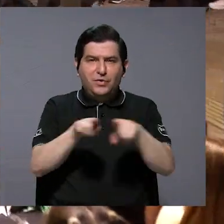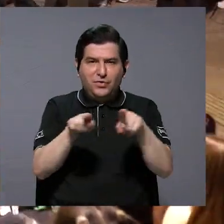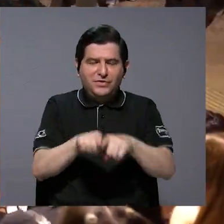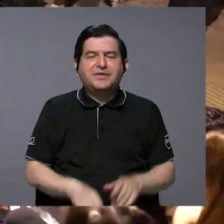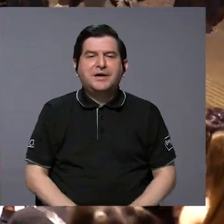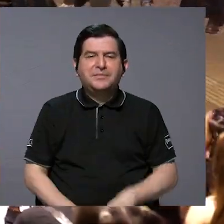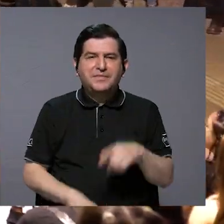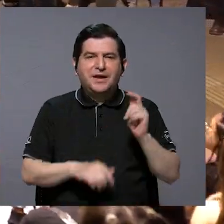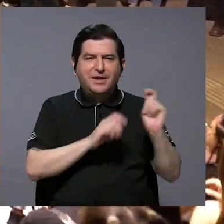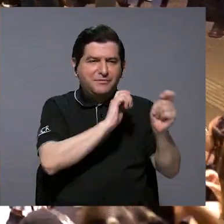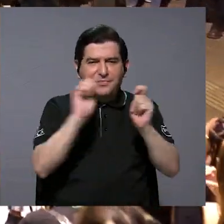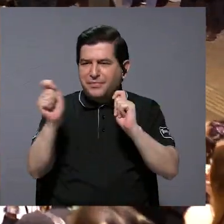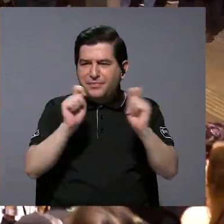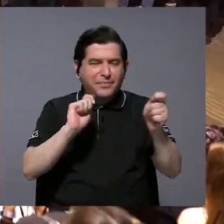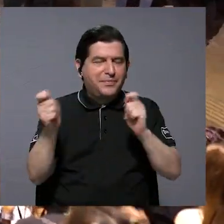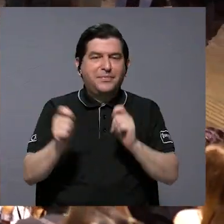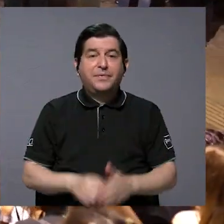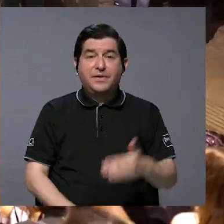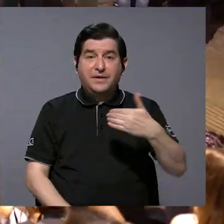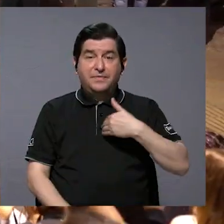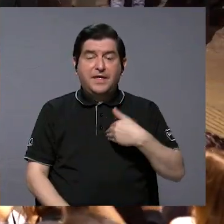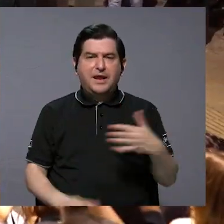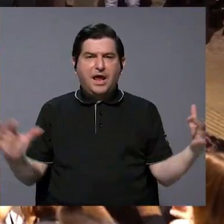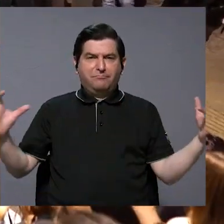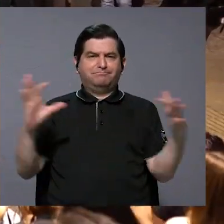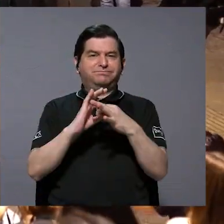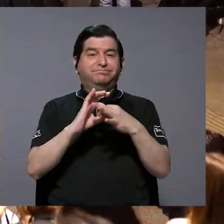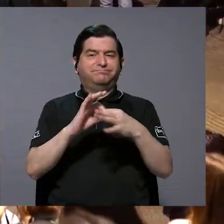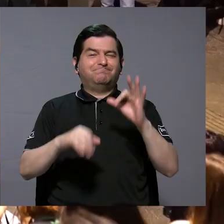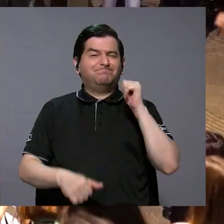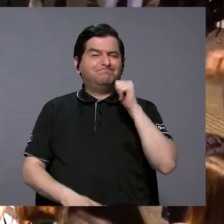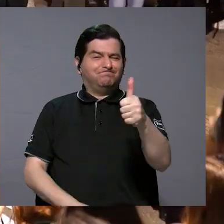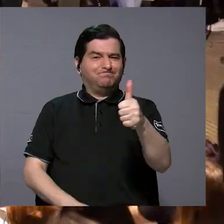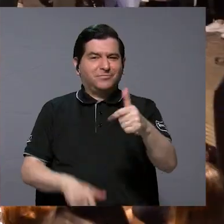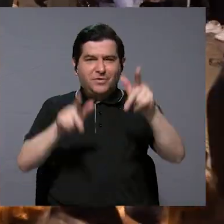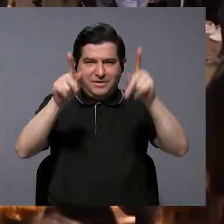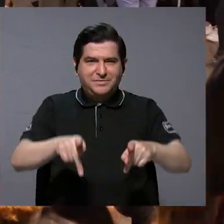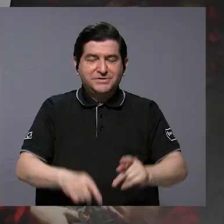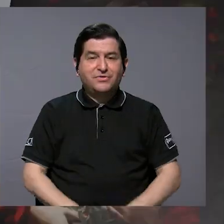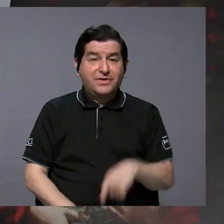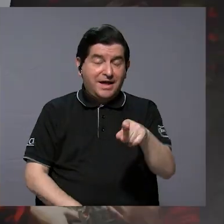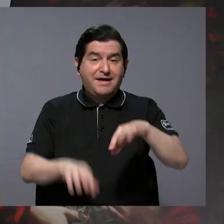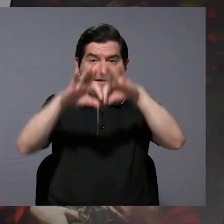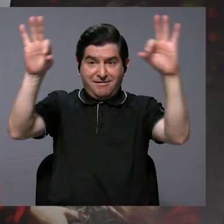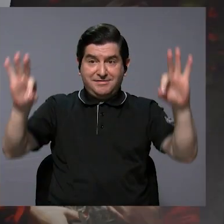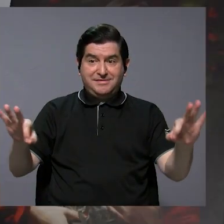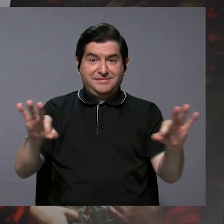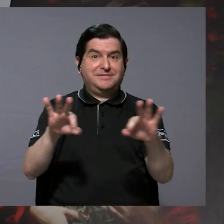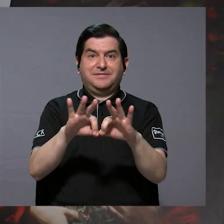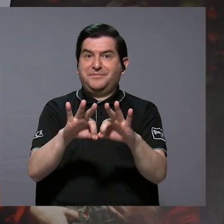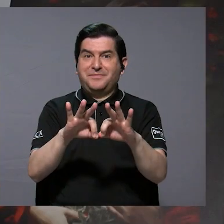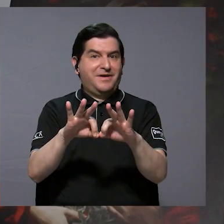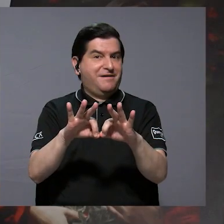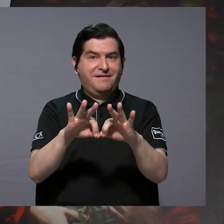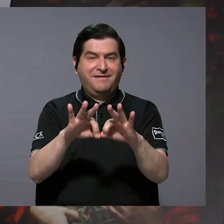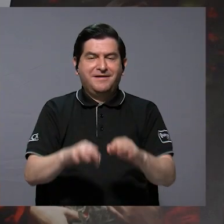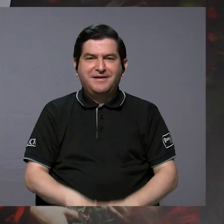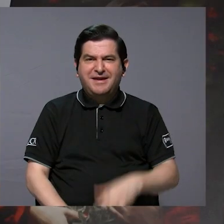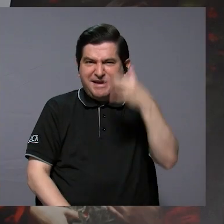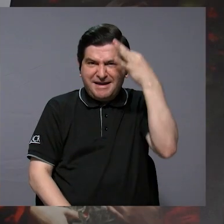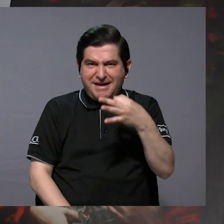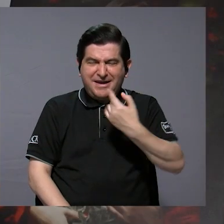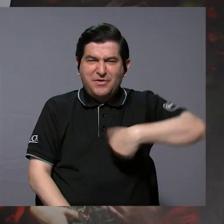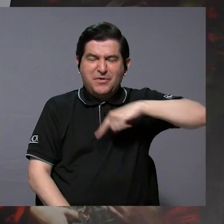los platillos. Y creemos que tuvimos una súper conexión con la gente y que fue una imagen que